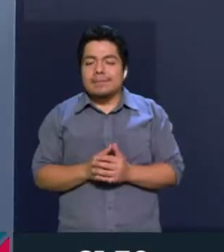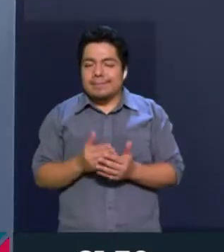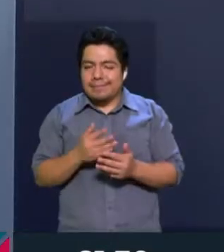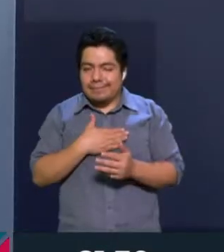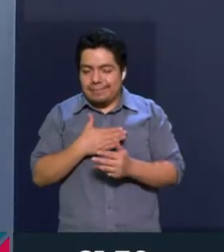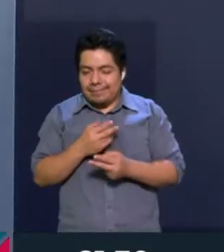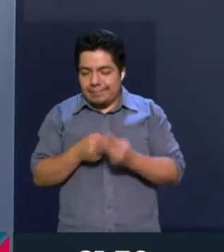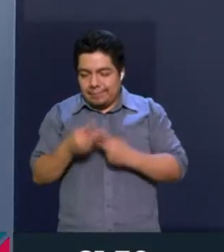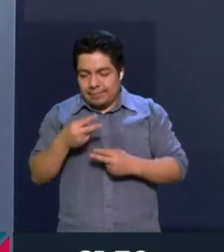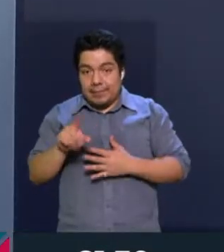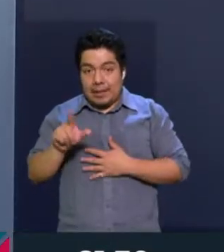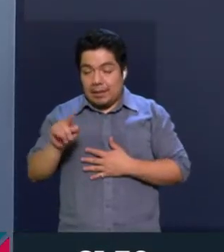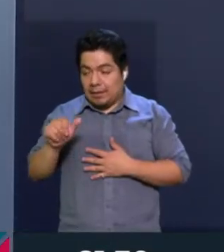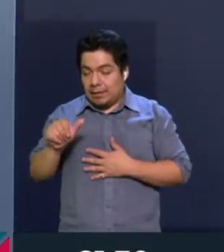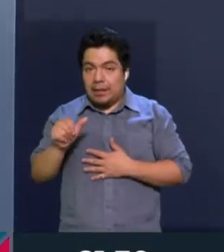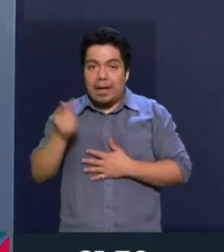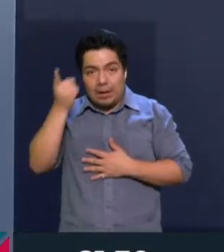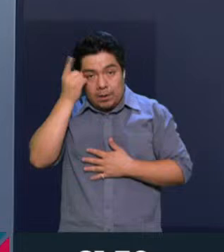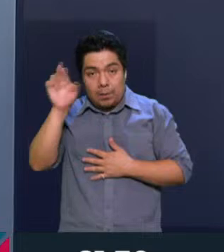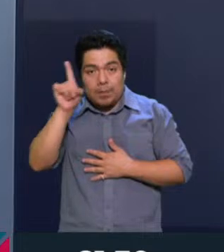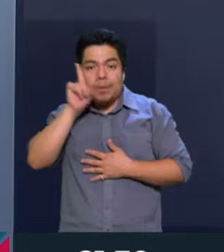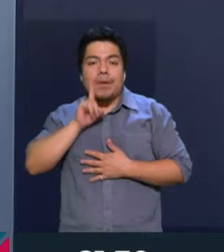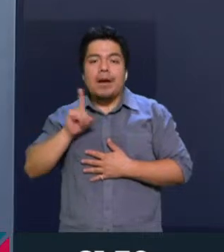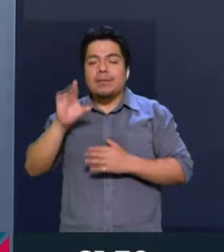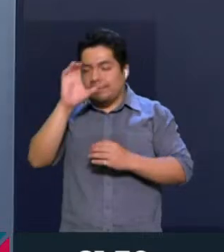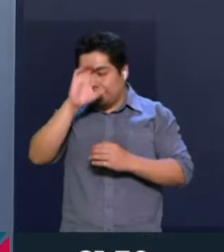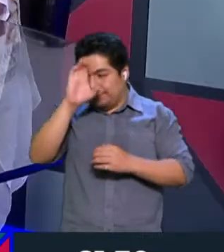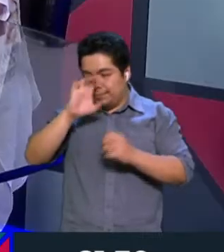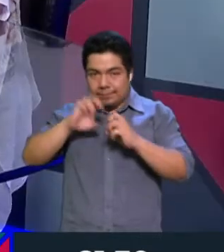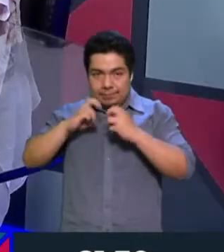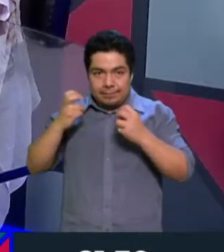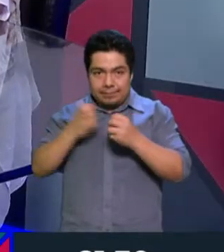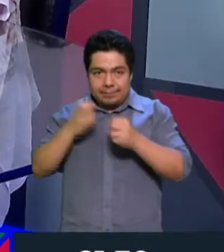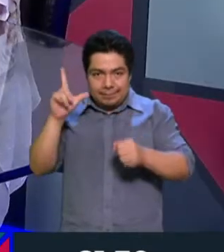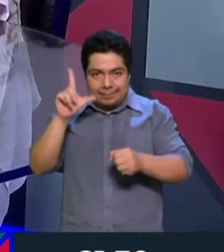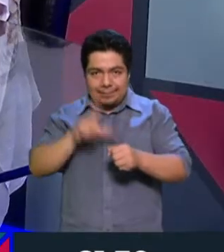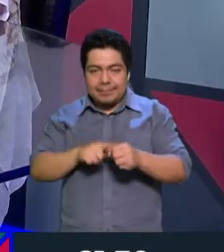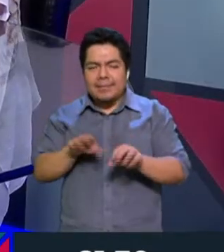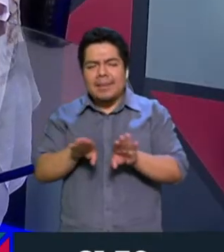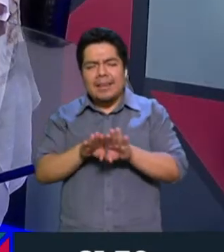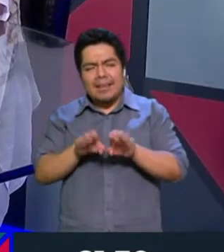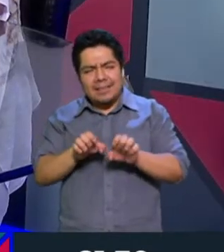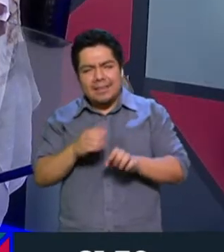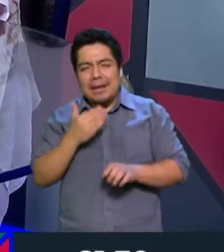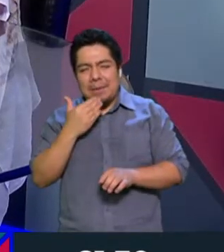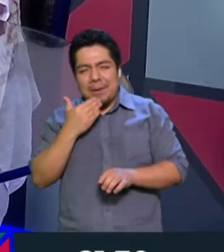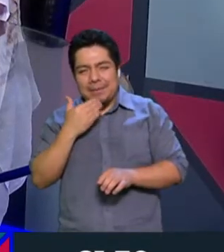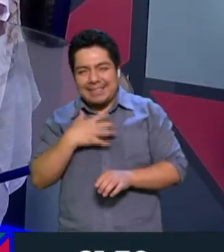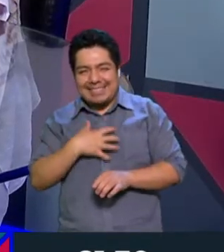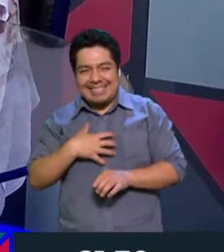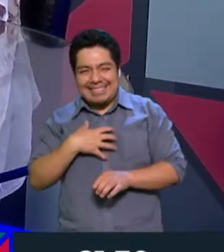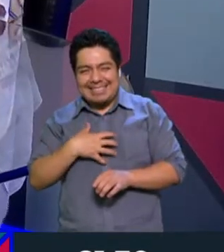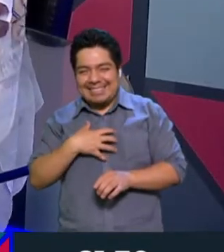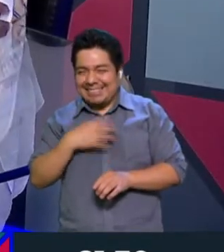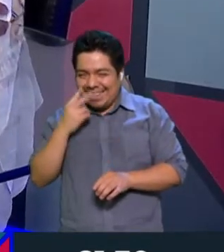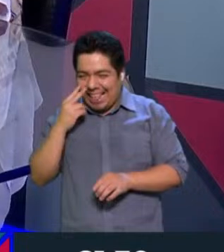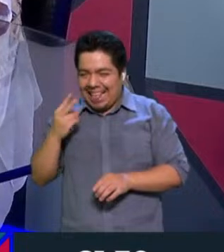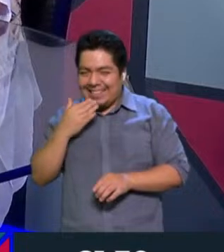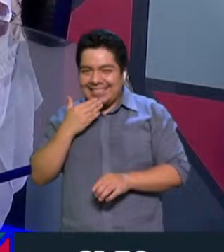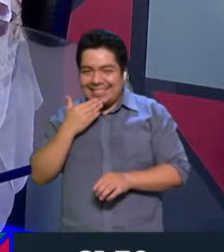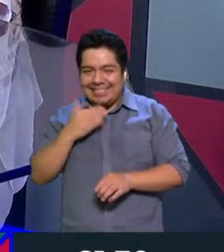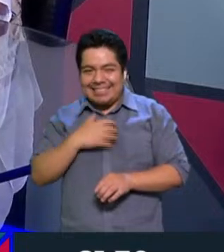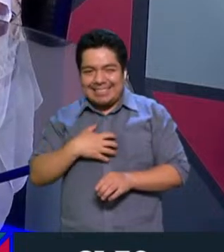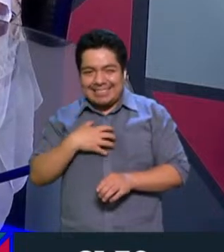Bienvenida Leticia Calderón, doctora en Ciencias Sociales por Flaxo. ¿Cómo estás? Pues muy bien, bien contenta de verte aquí. Oye, pues Gracias. Justo